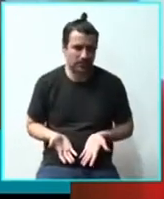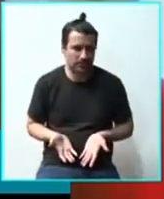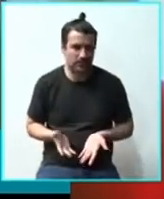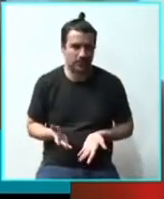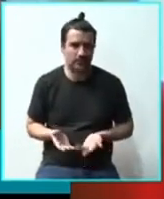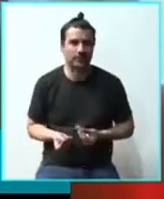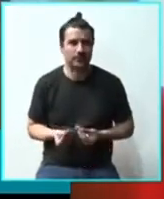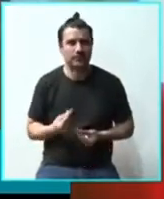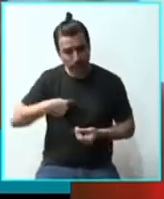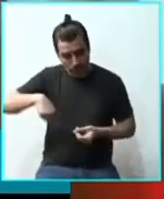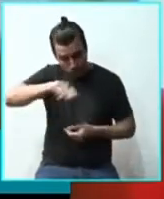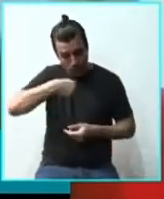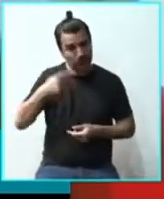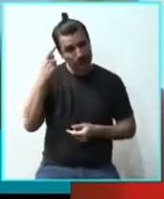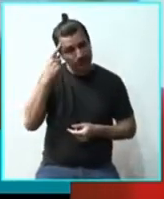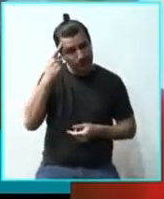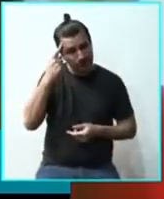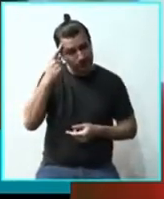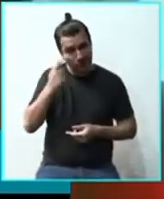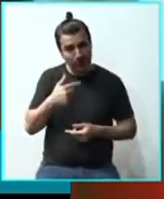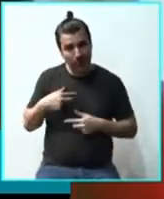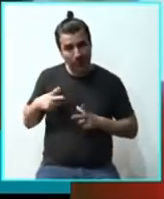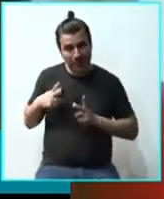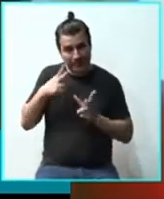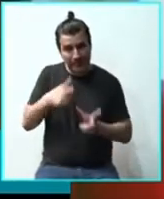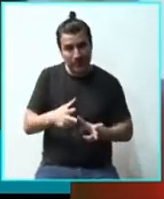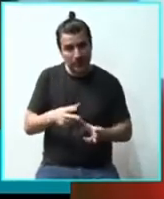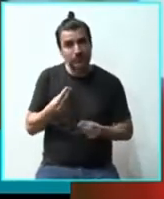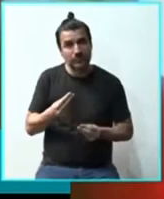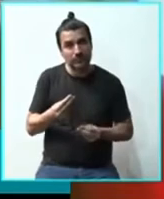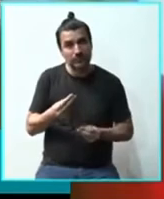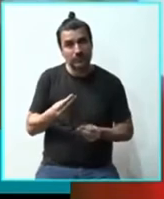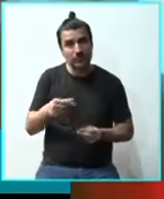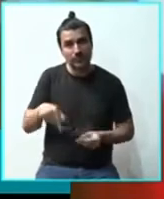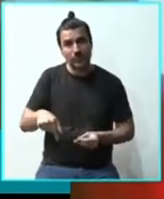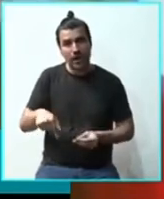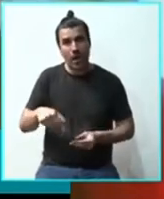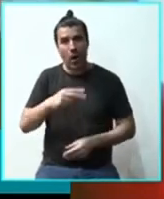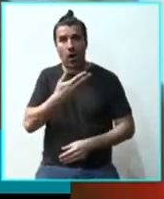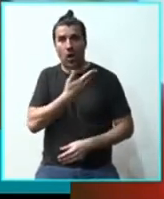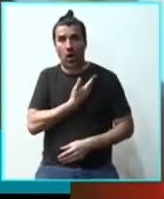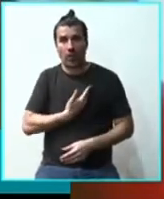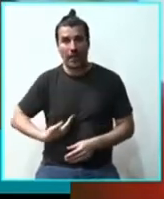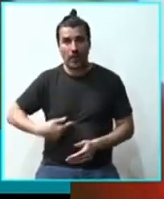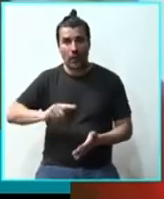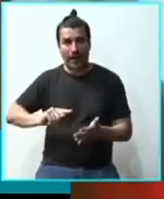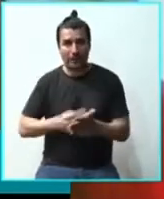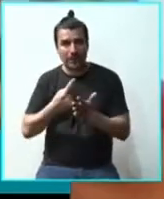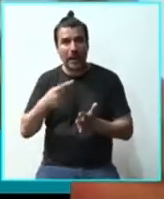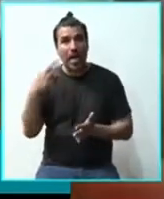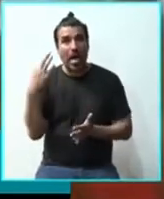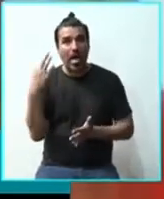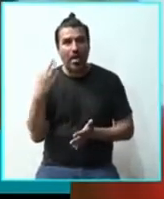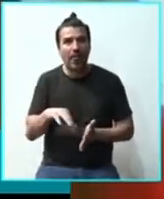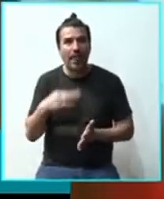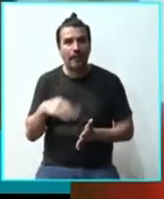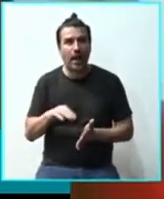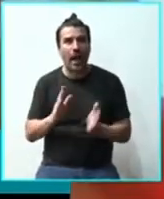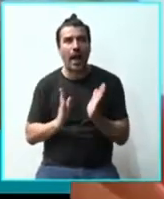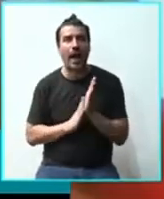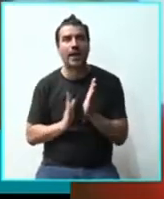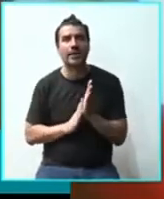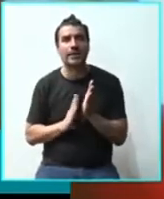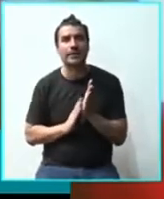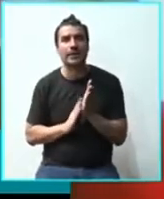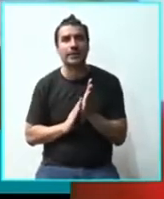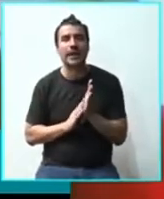que lo que tiene que hacer el Estado porteño es garantizar bajo la norma,